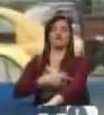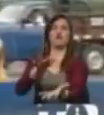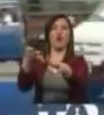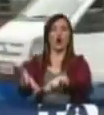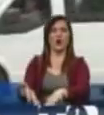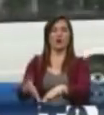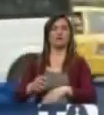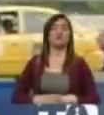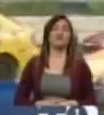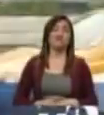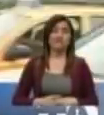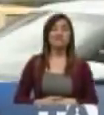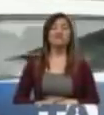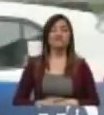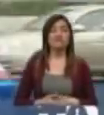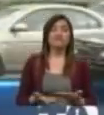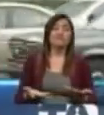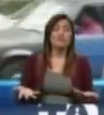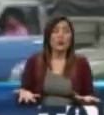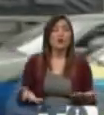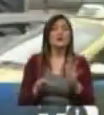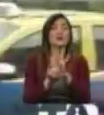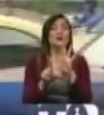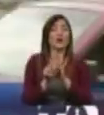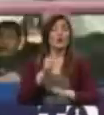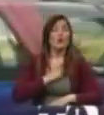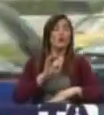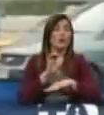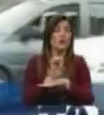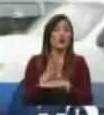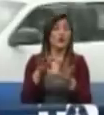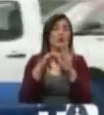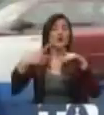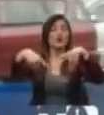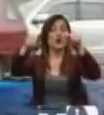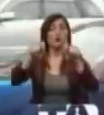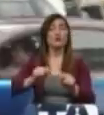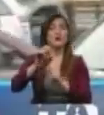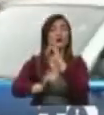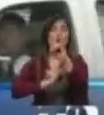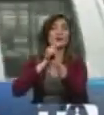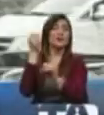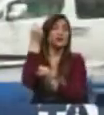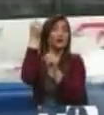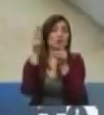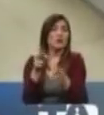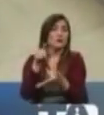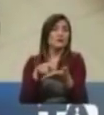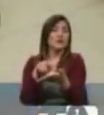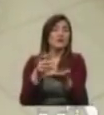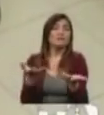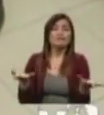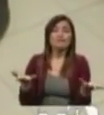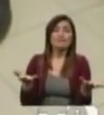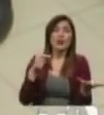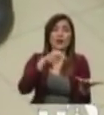otras medidas, pero ¿hasta dónde nos dejaría llegar nuestra legislación y los convenios internacionales en derechos humanos que hemos firmado? Hablar de